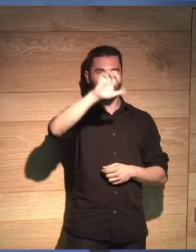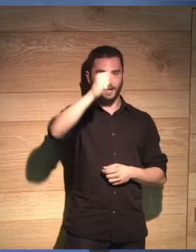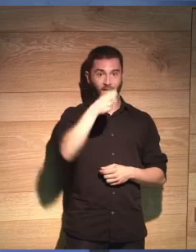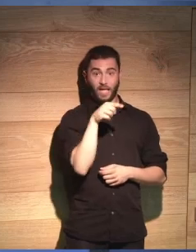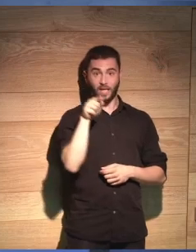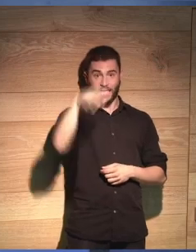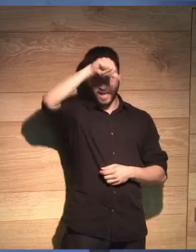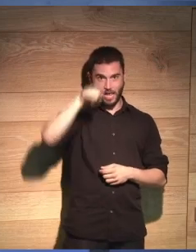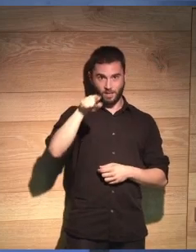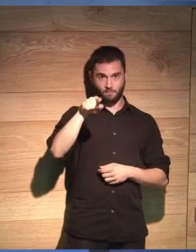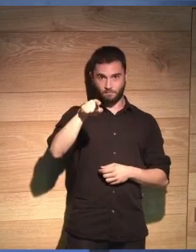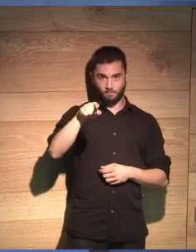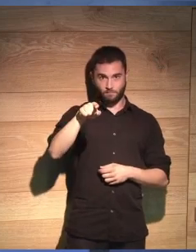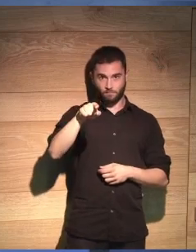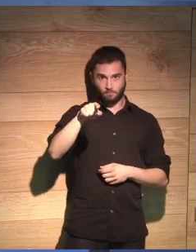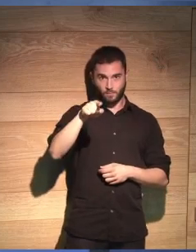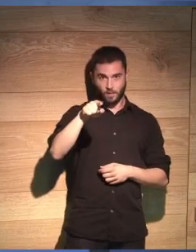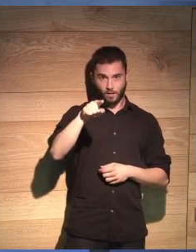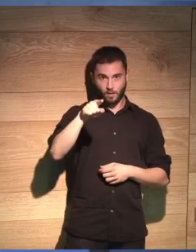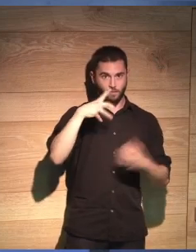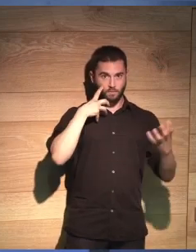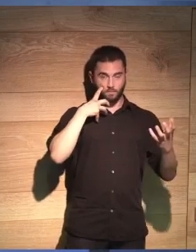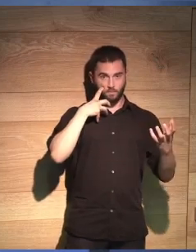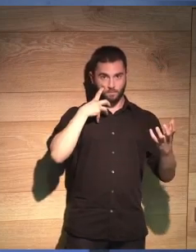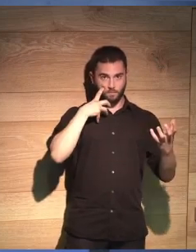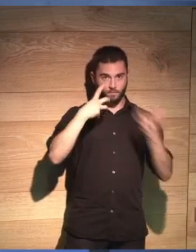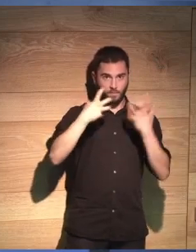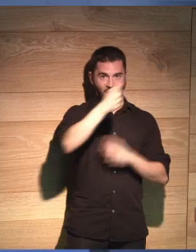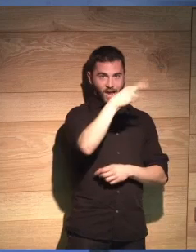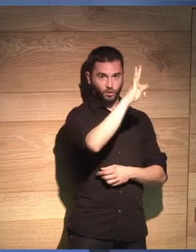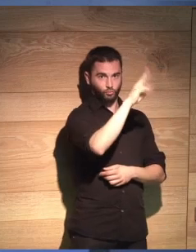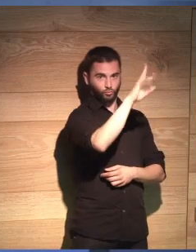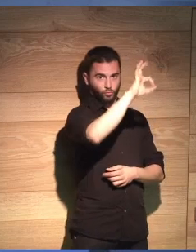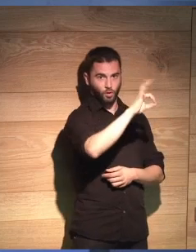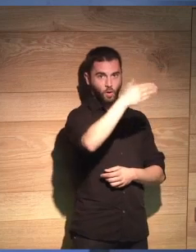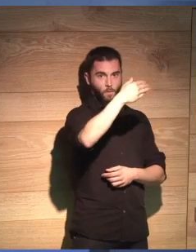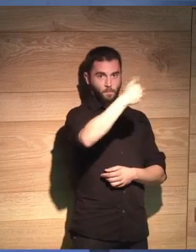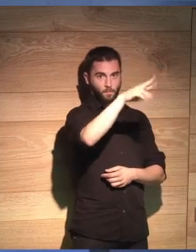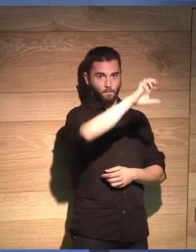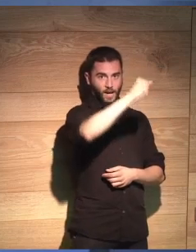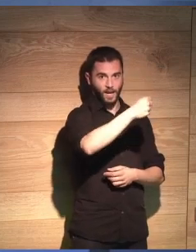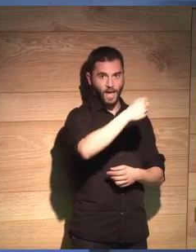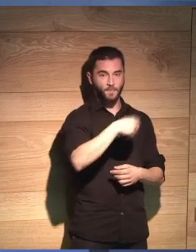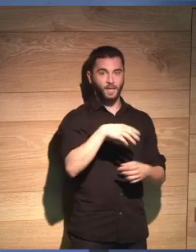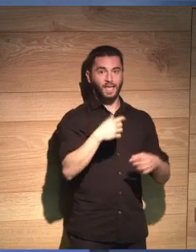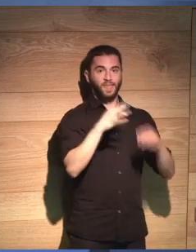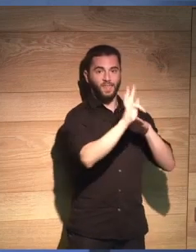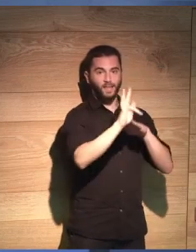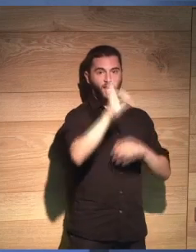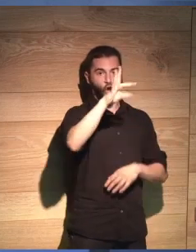otros notables, quien rescató la lápida conmemorativa de Arturo Barea en el cementerio de Oxford, quien puso